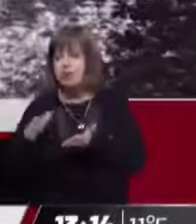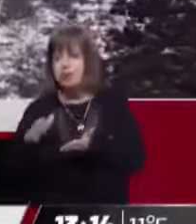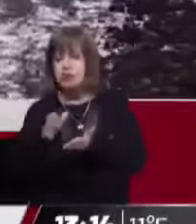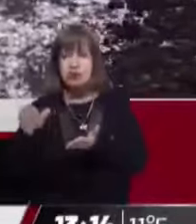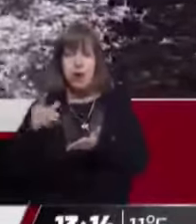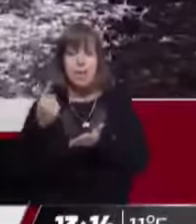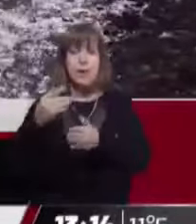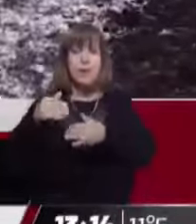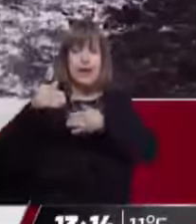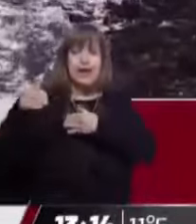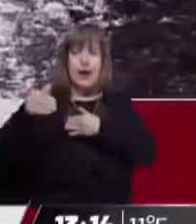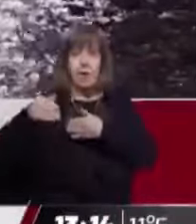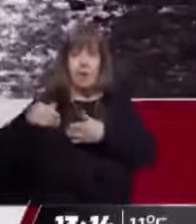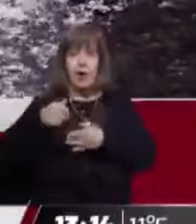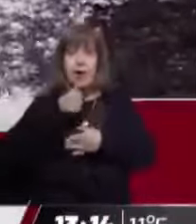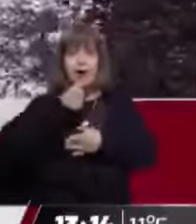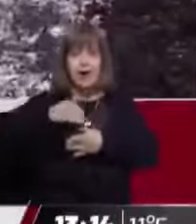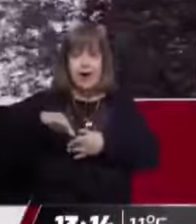en el primer tramo